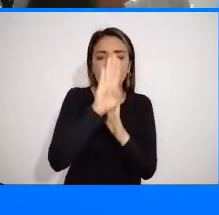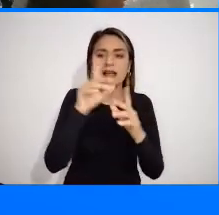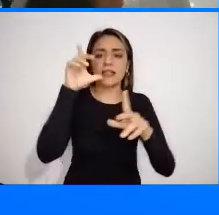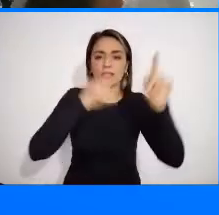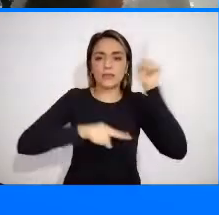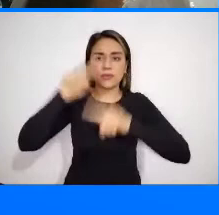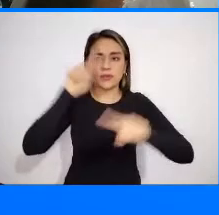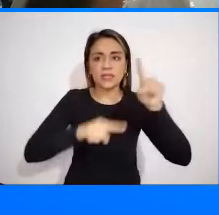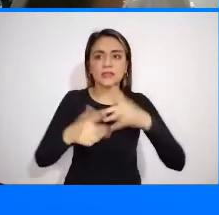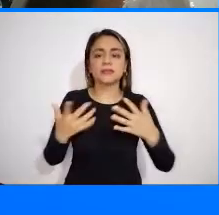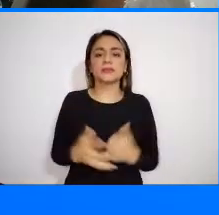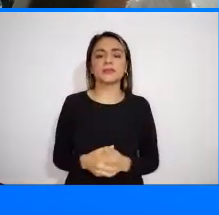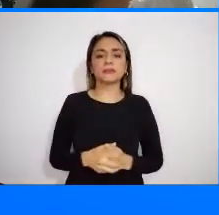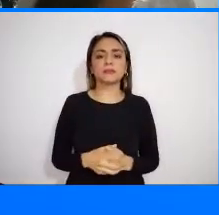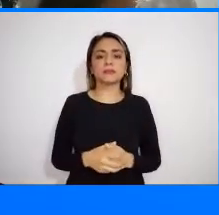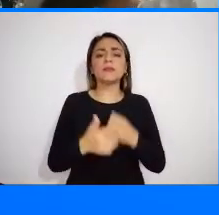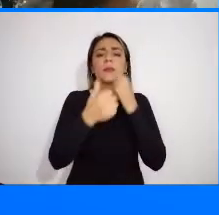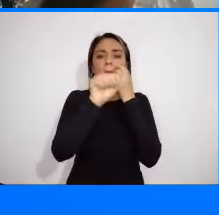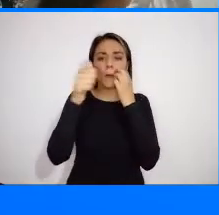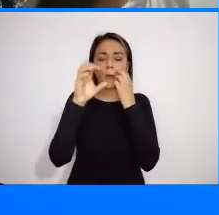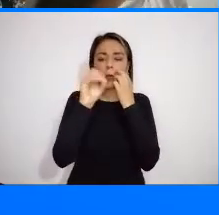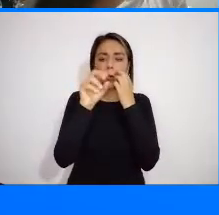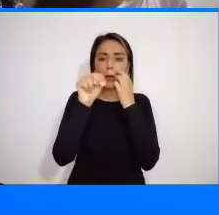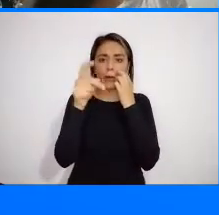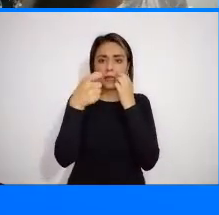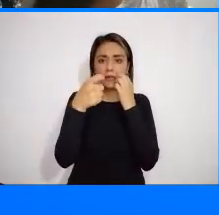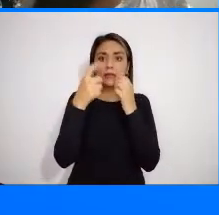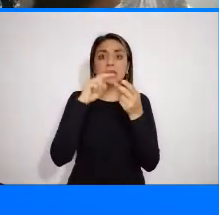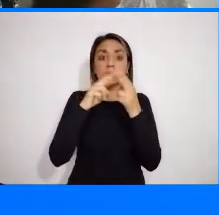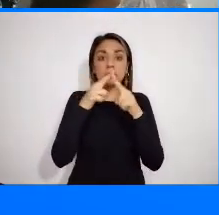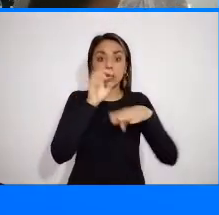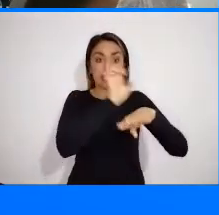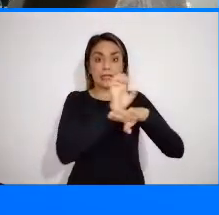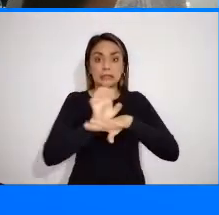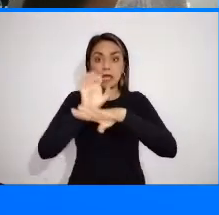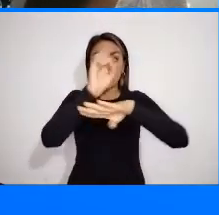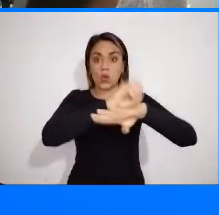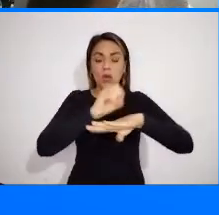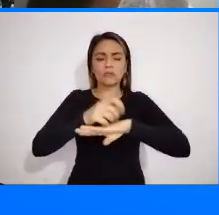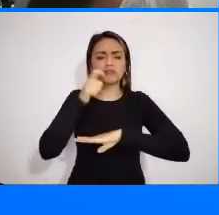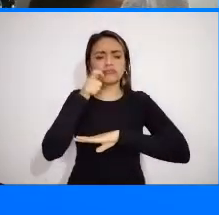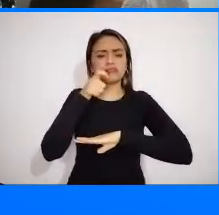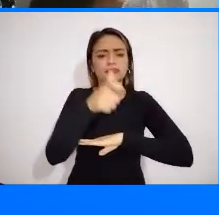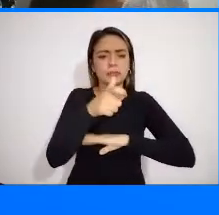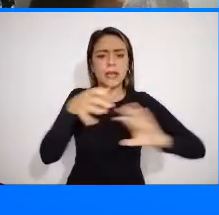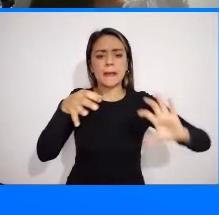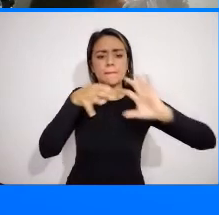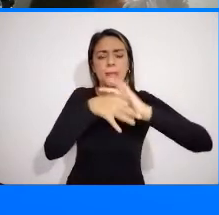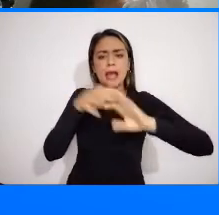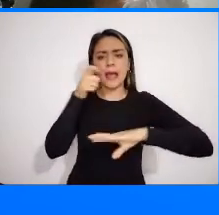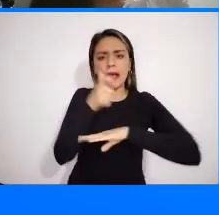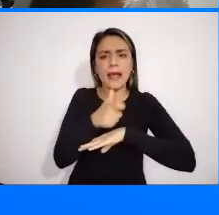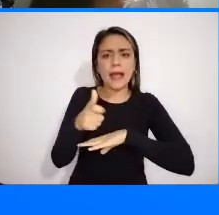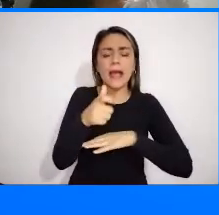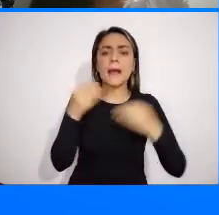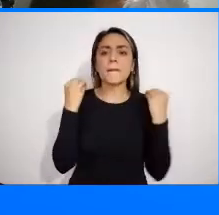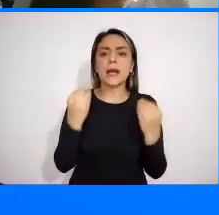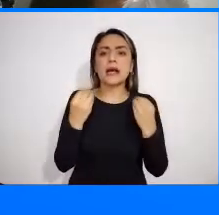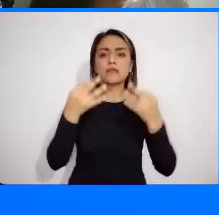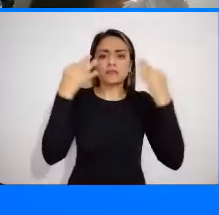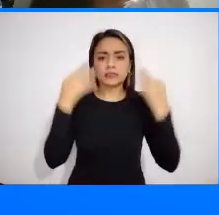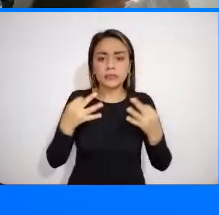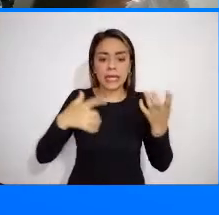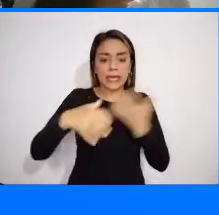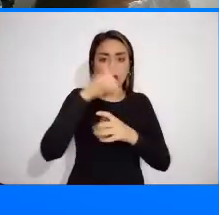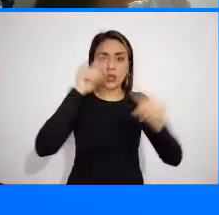turismo y ONGs. Entonces son actores claves que deben estar articulados para que realmente el